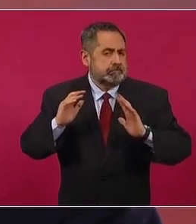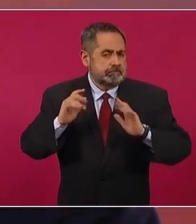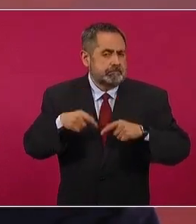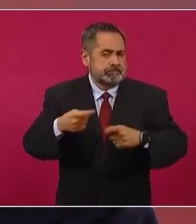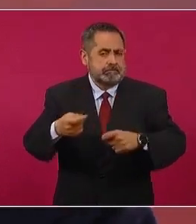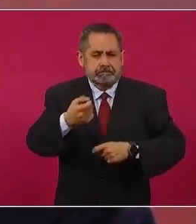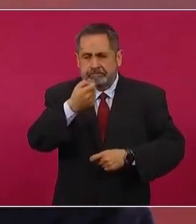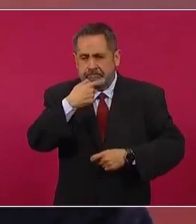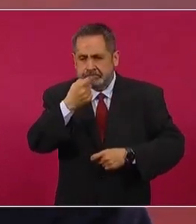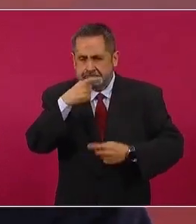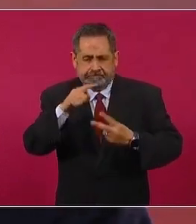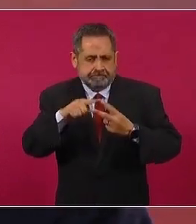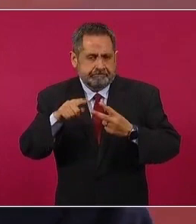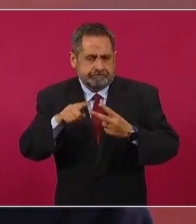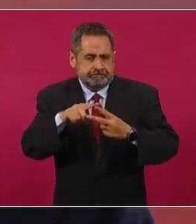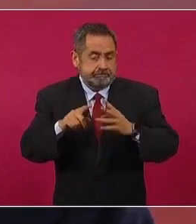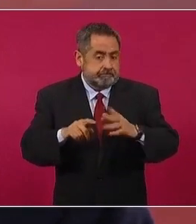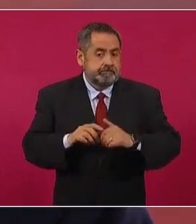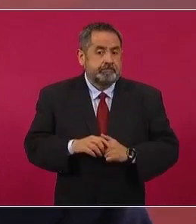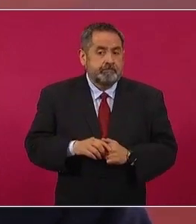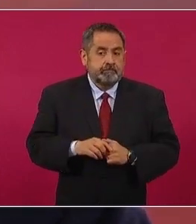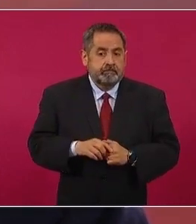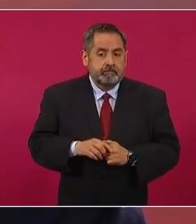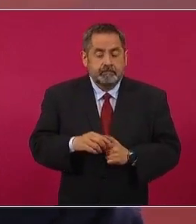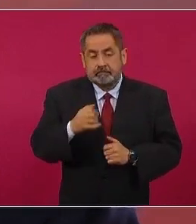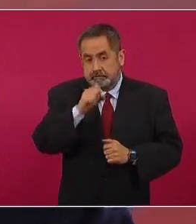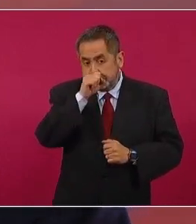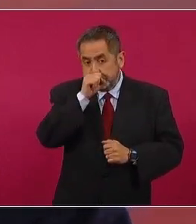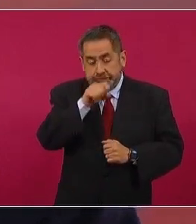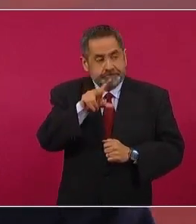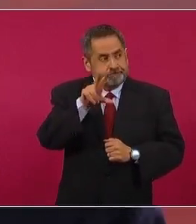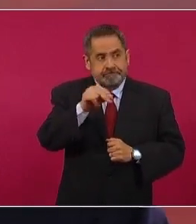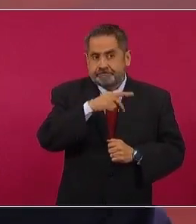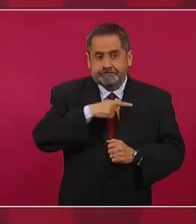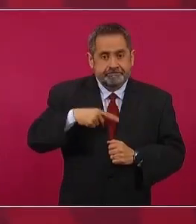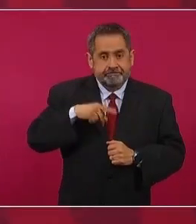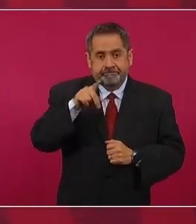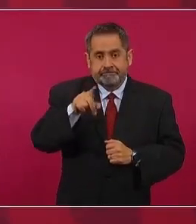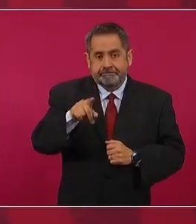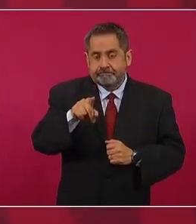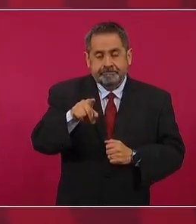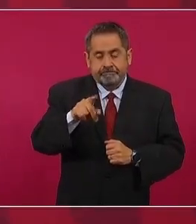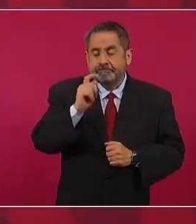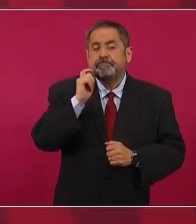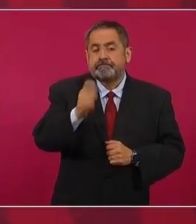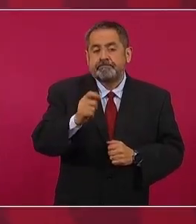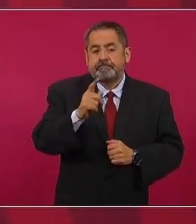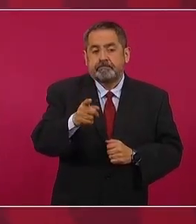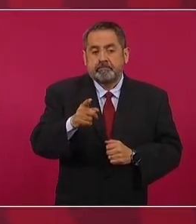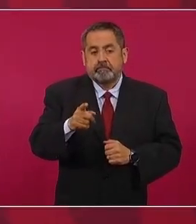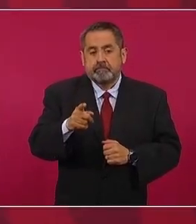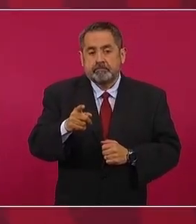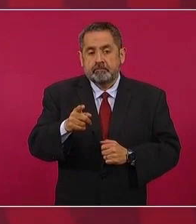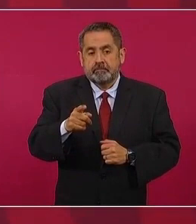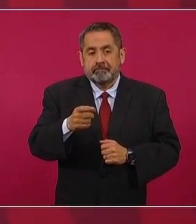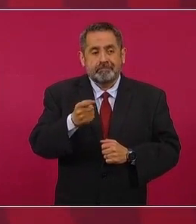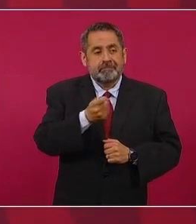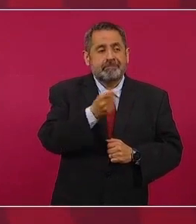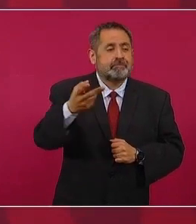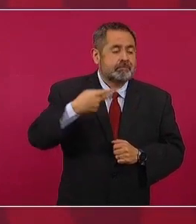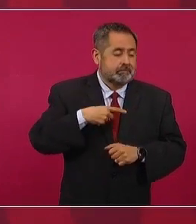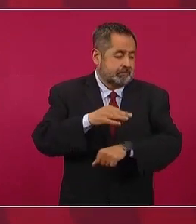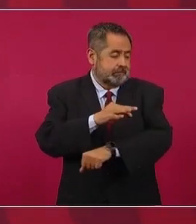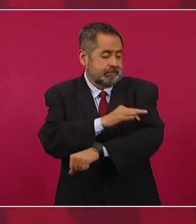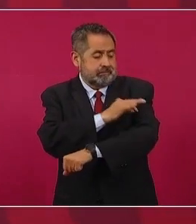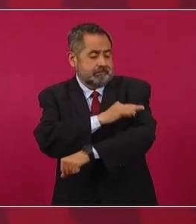y también, y esto no debería de suceder, para los no vacunados,